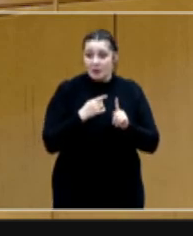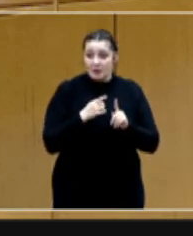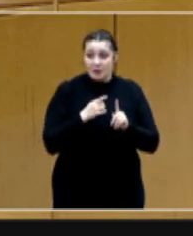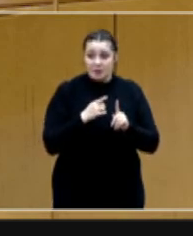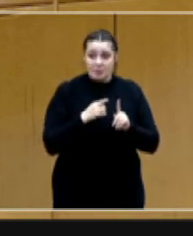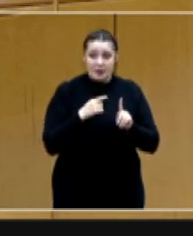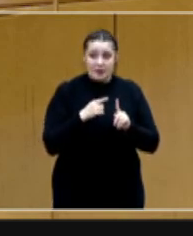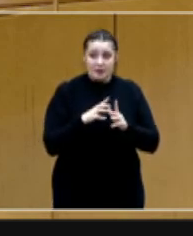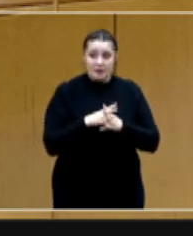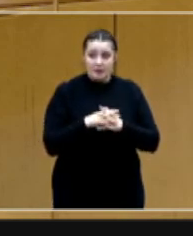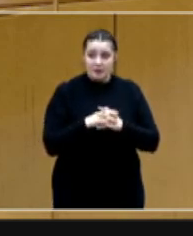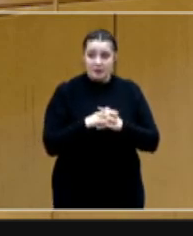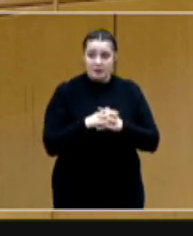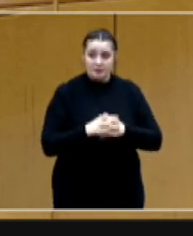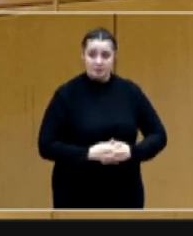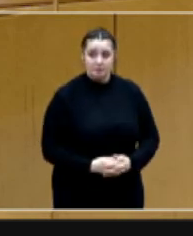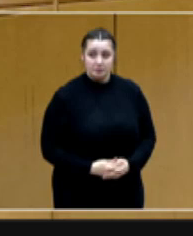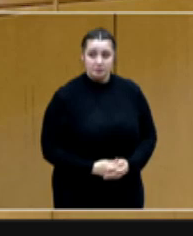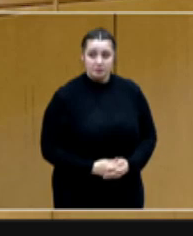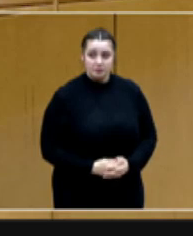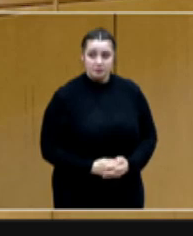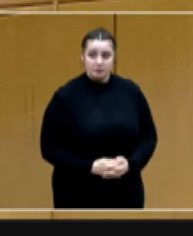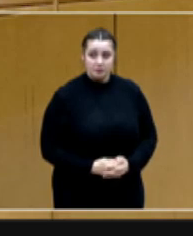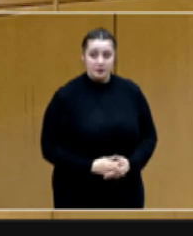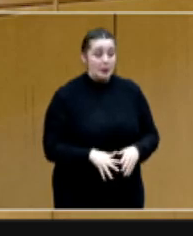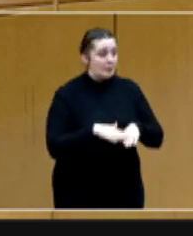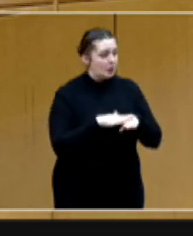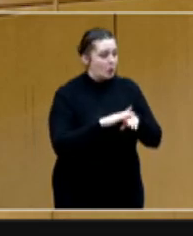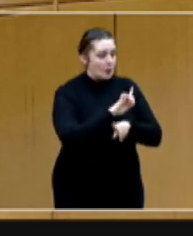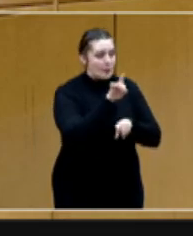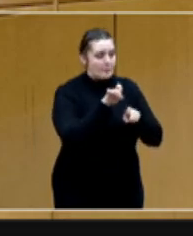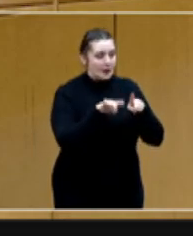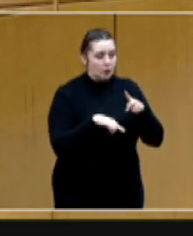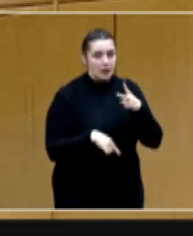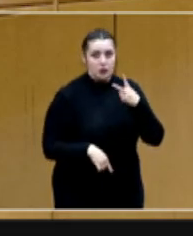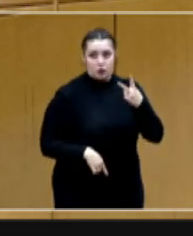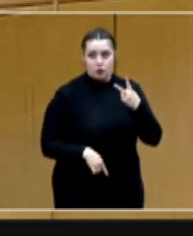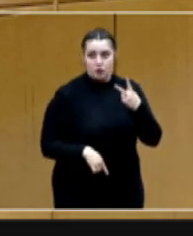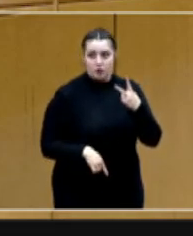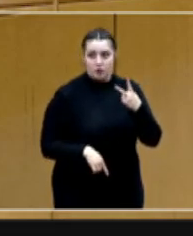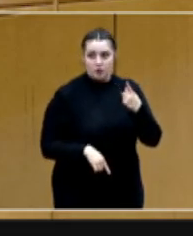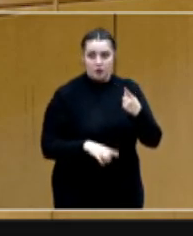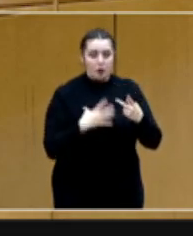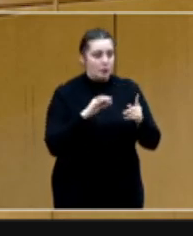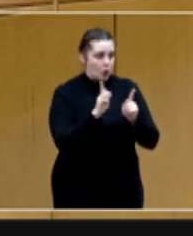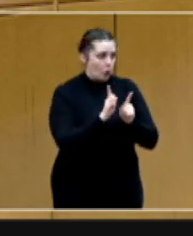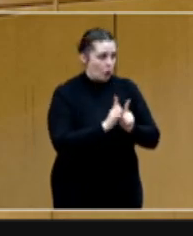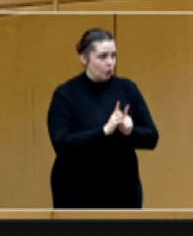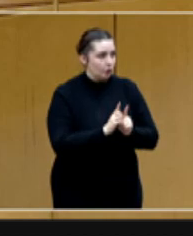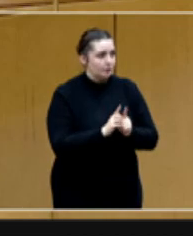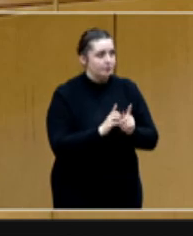adelante por favor Perdón son dos preguntas pueden ser breves pero